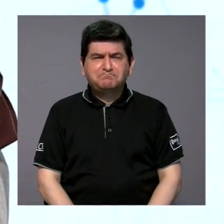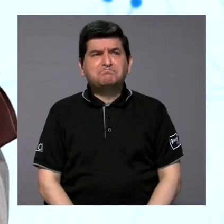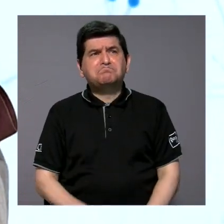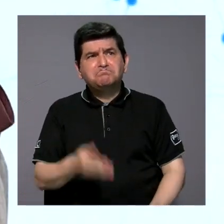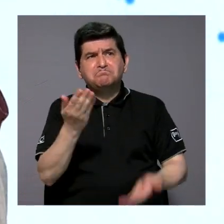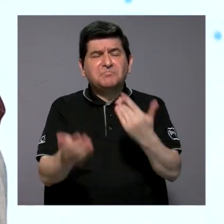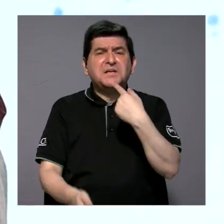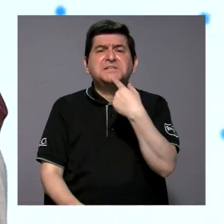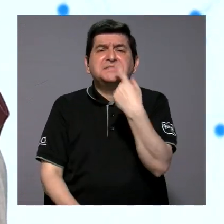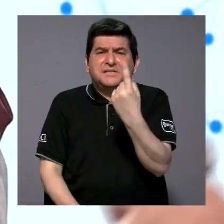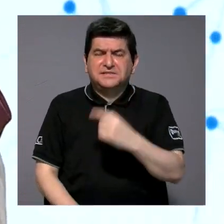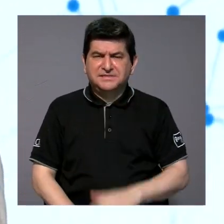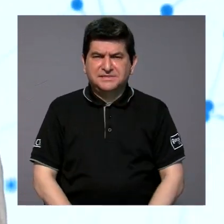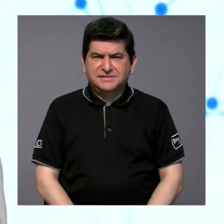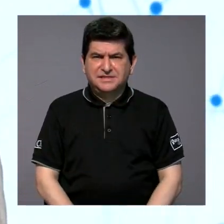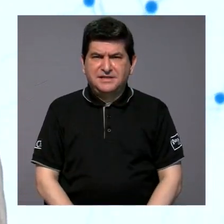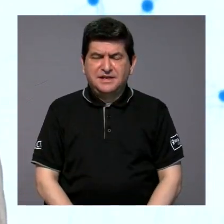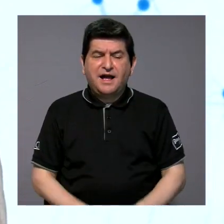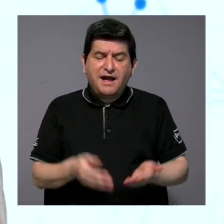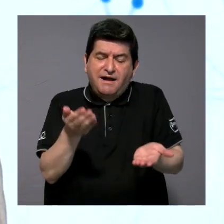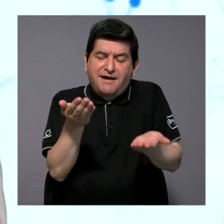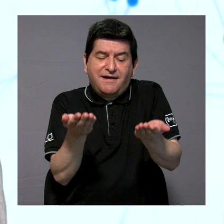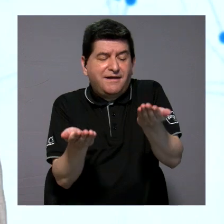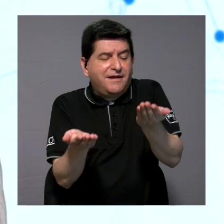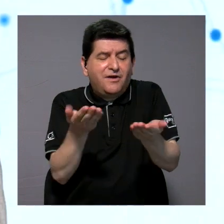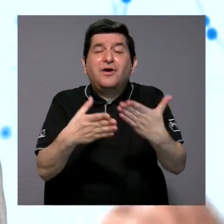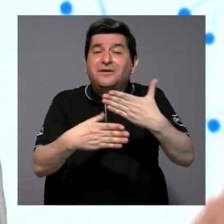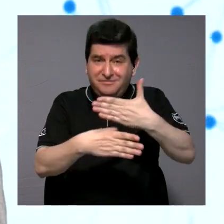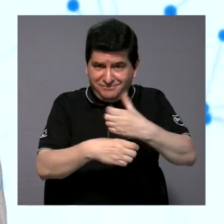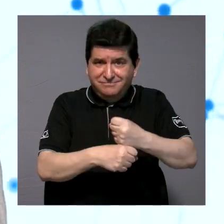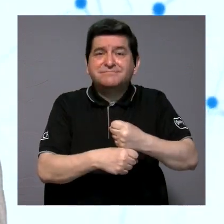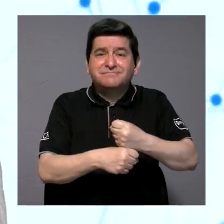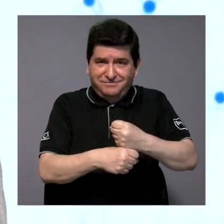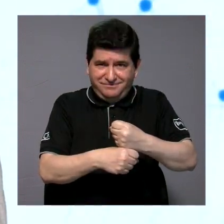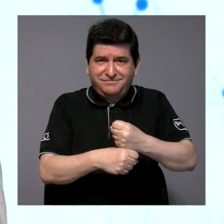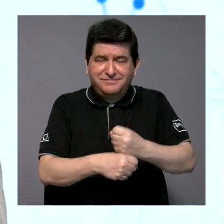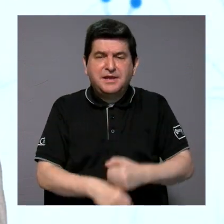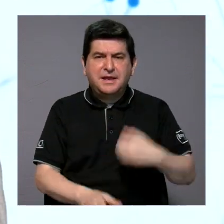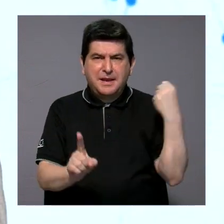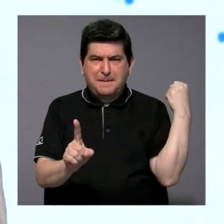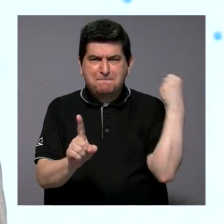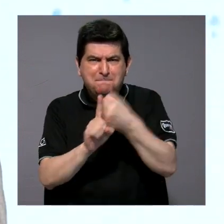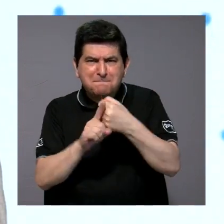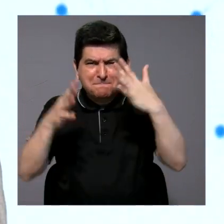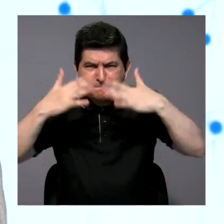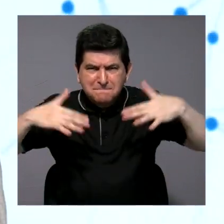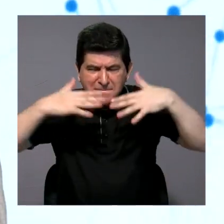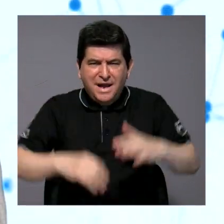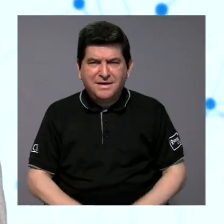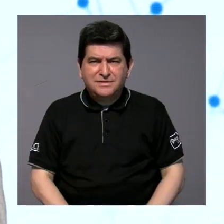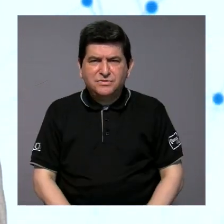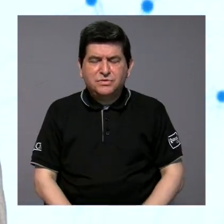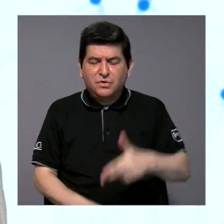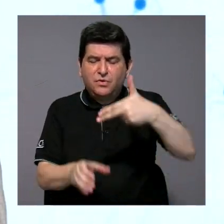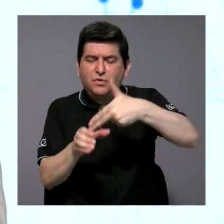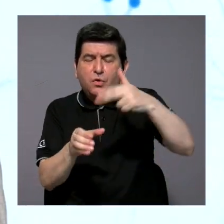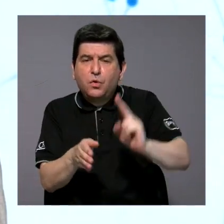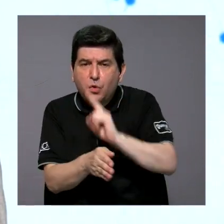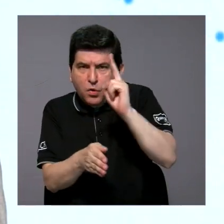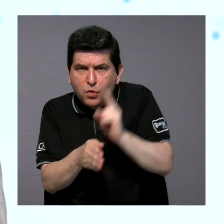decir perfectamente que se está compensando un impacto ambiental que se genera con el consumo de